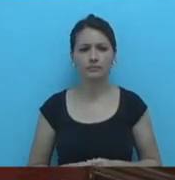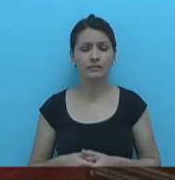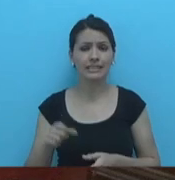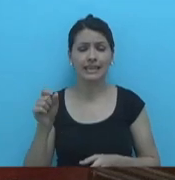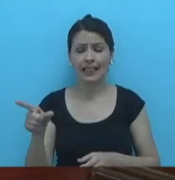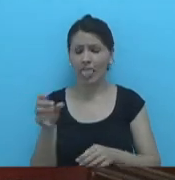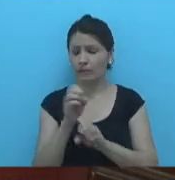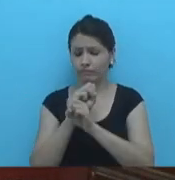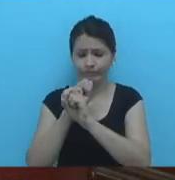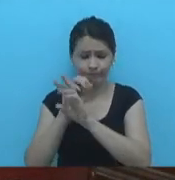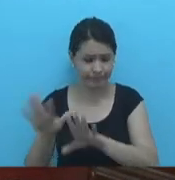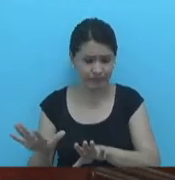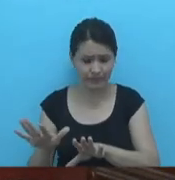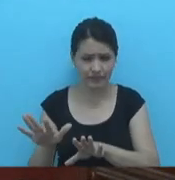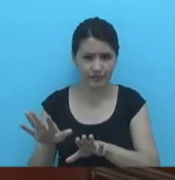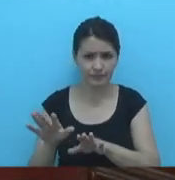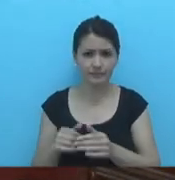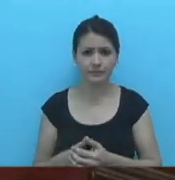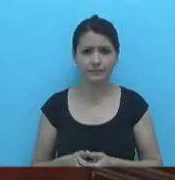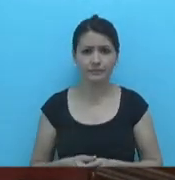nuestra sociedad, y quienes